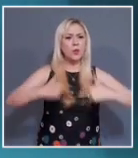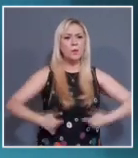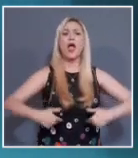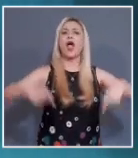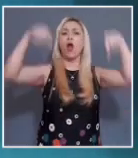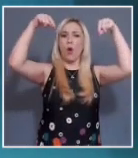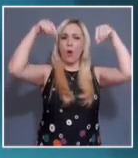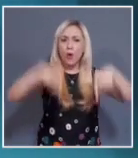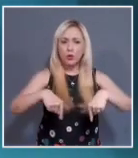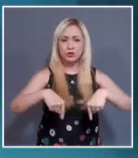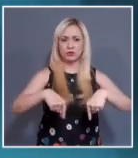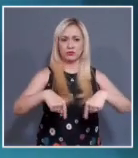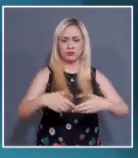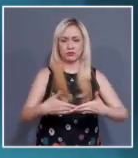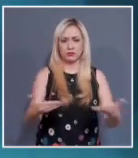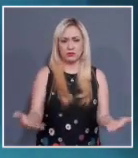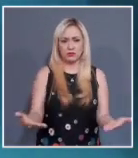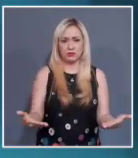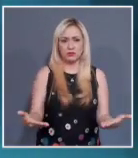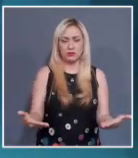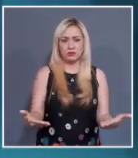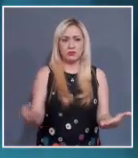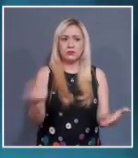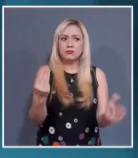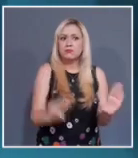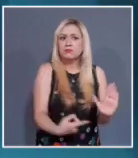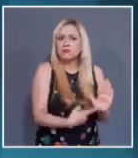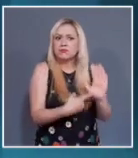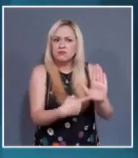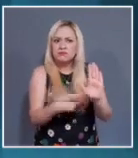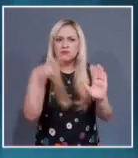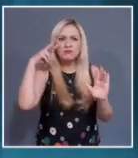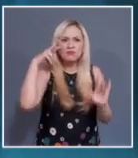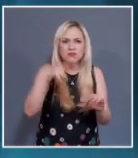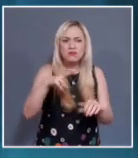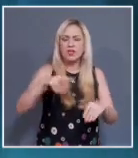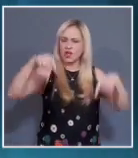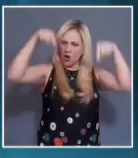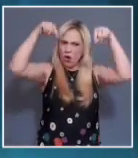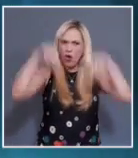It is undermining public health and climate action now.